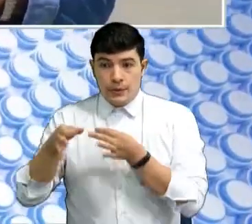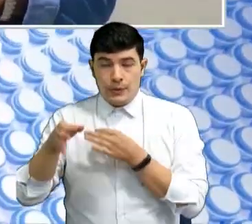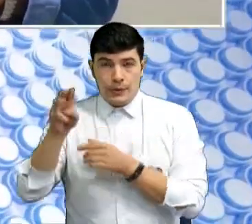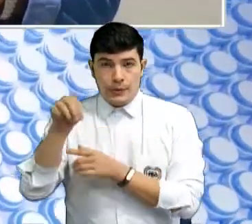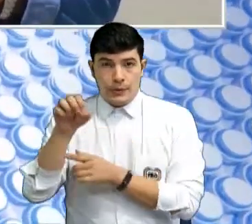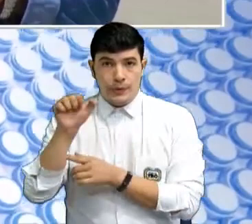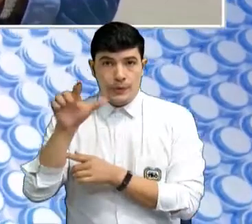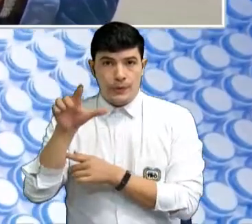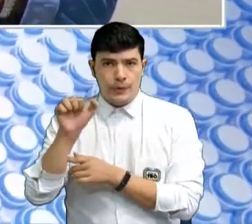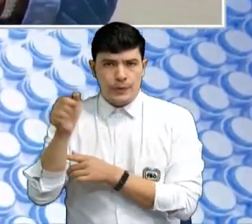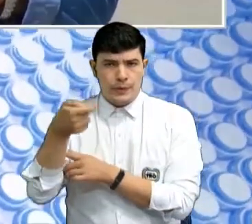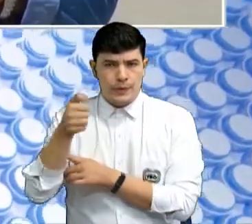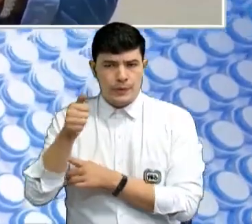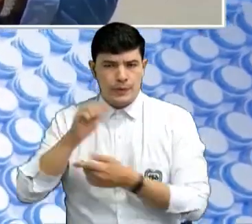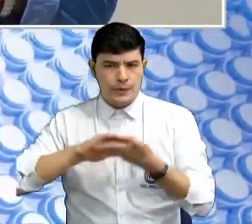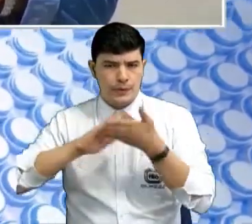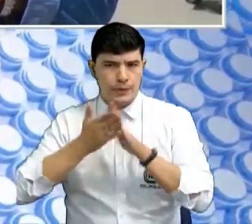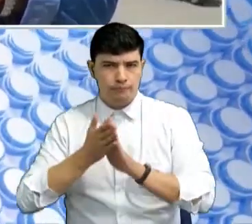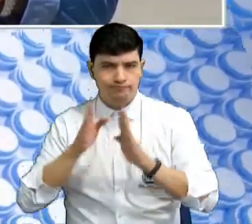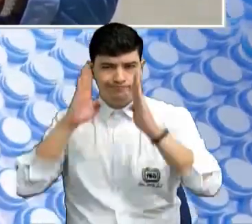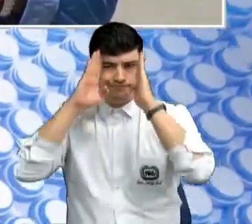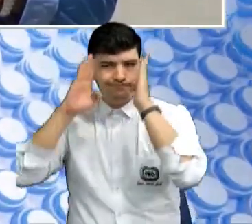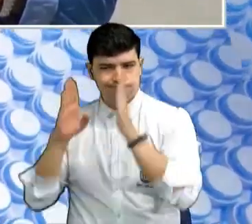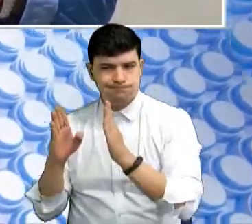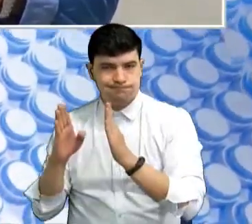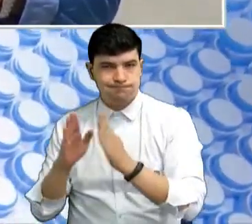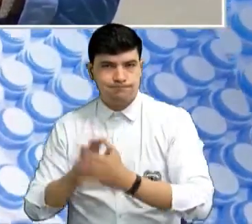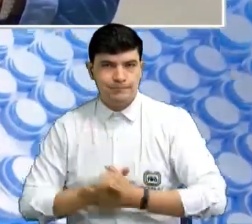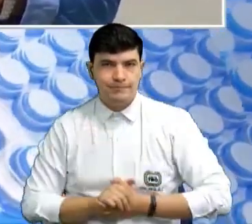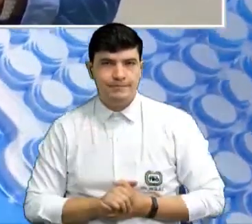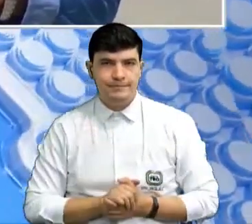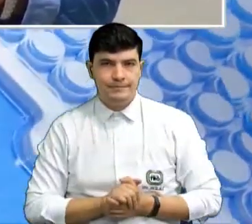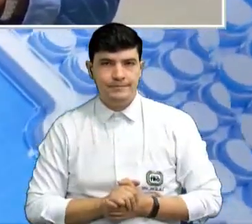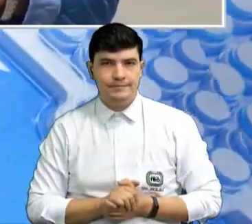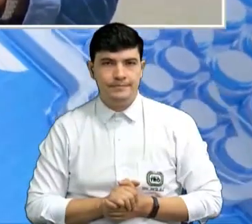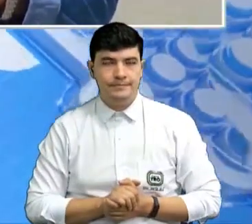institución. Desde Málaga, Pedro Manrique para Oriente Noticias, estamos informando.